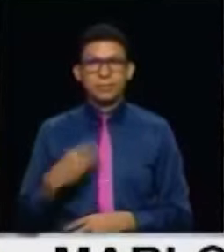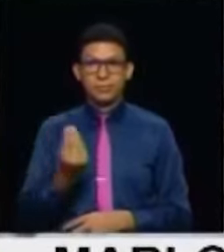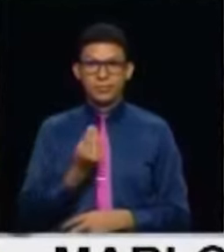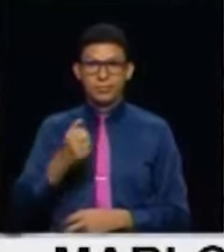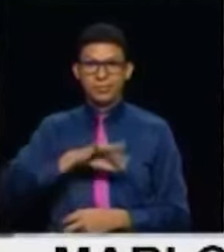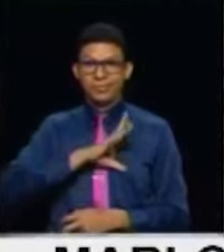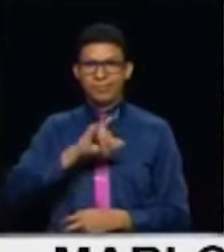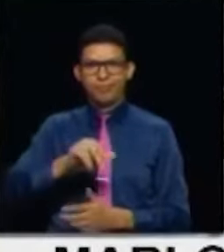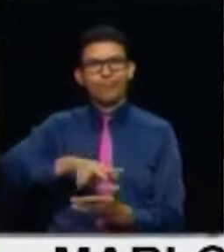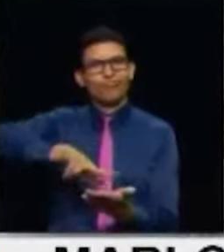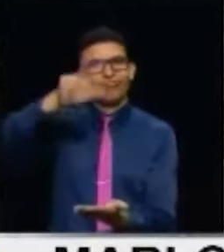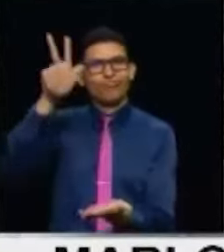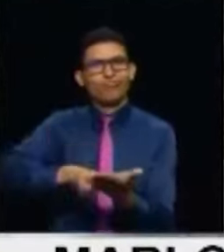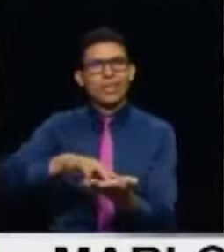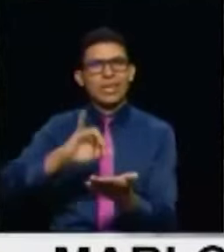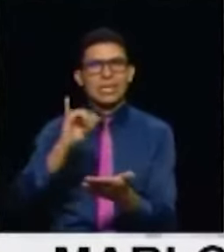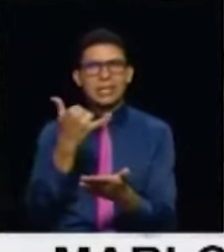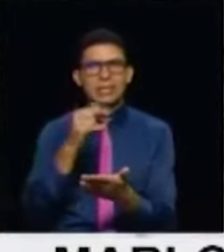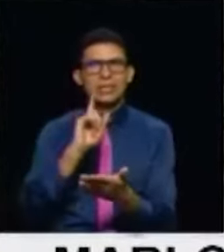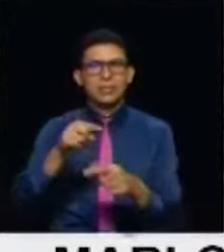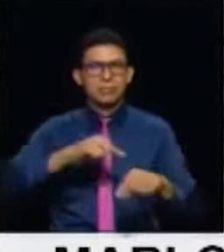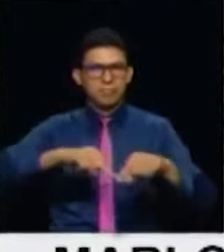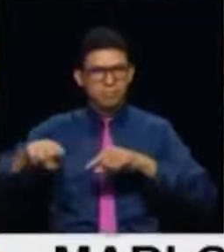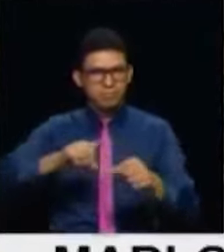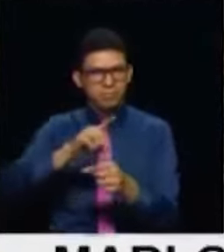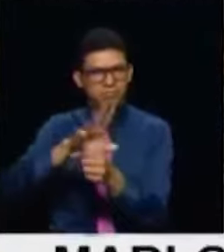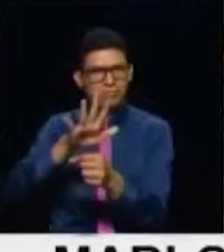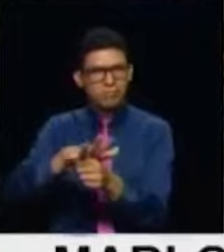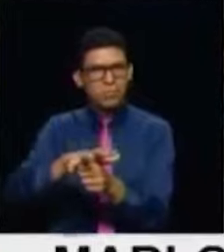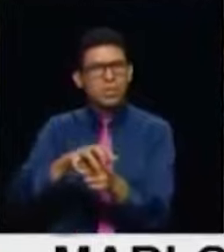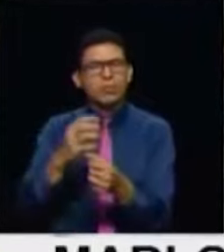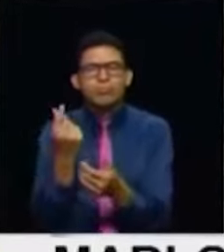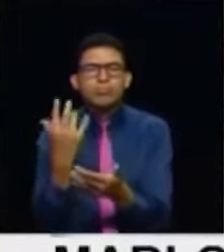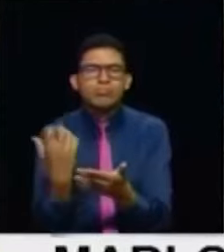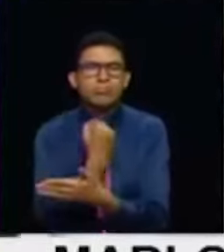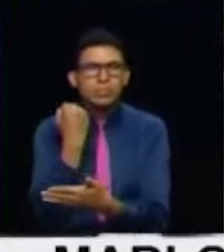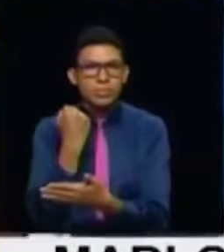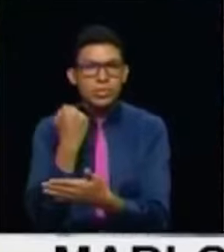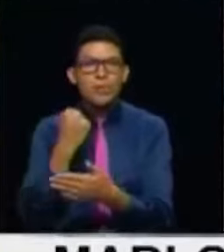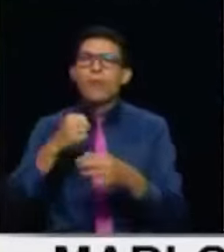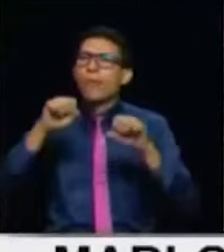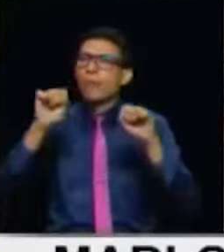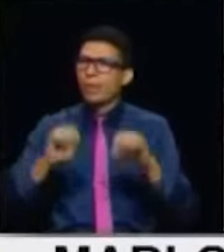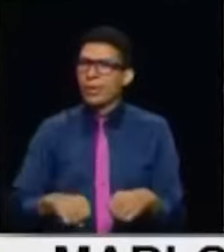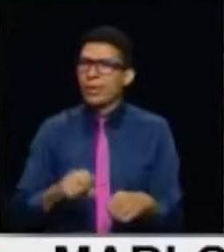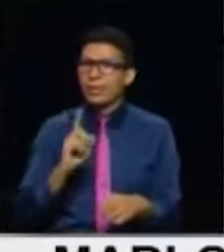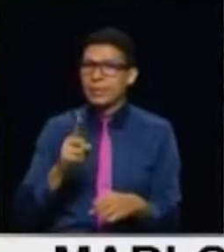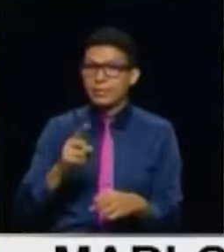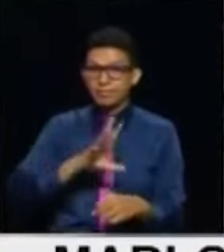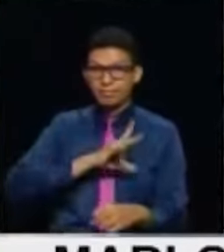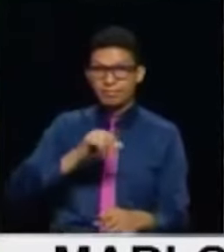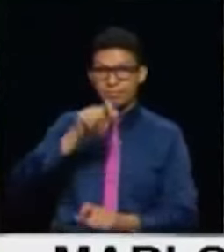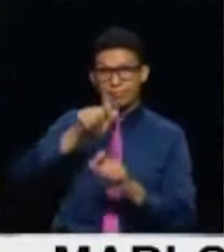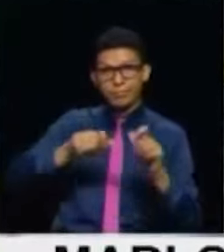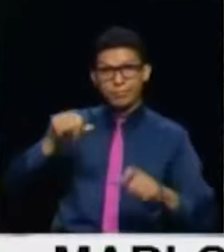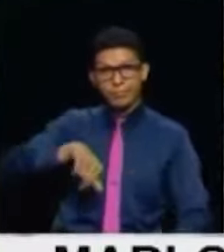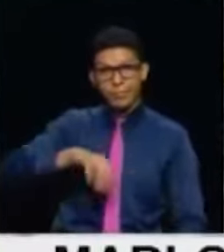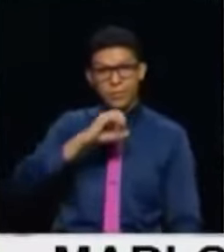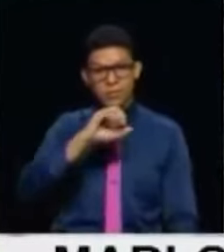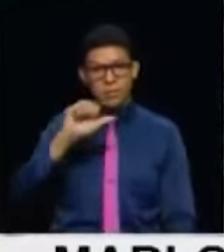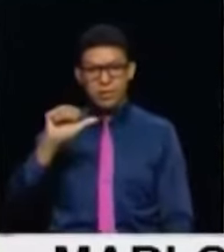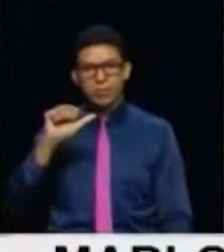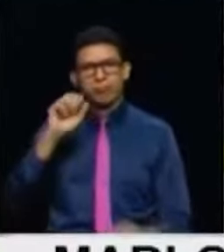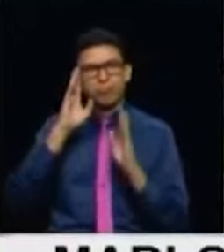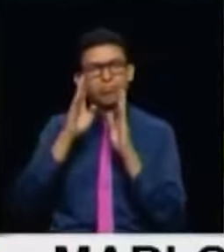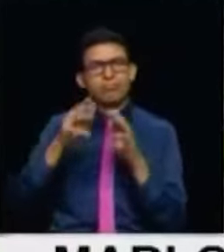le aprobamos la estampilla a la Administración Distrital para generar recursos que permitan que los caleños y las caleñas puedan atender